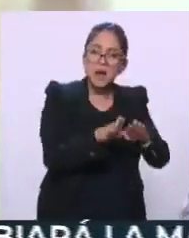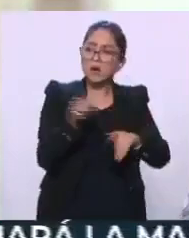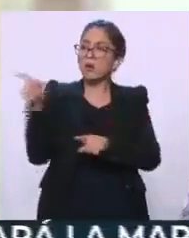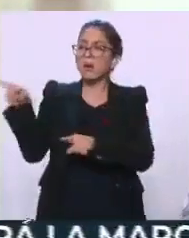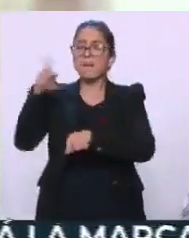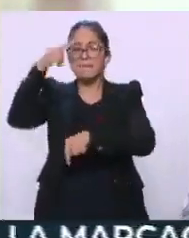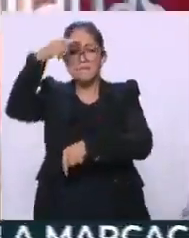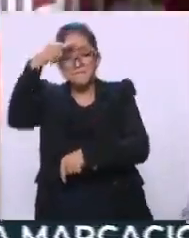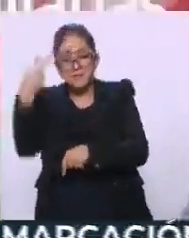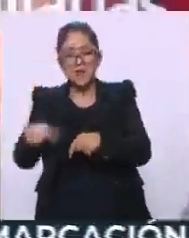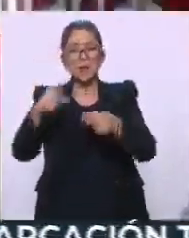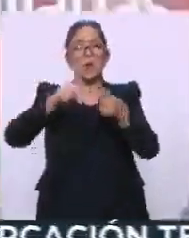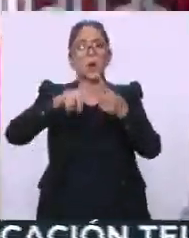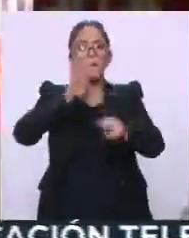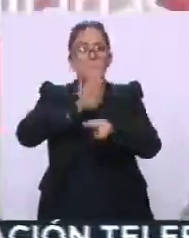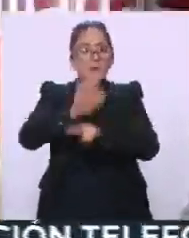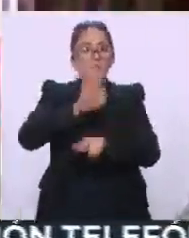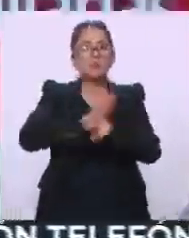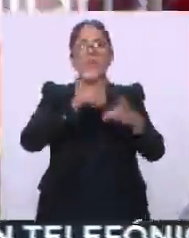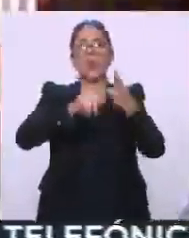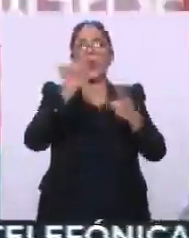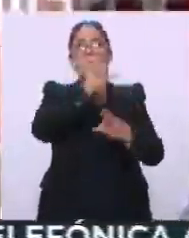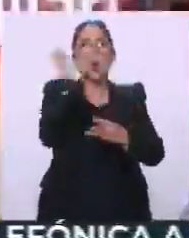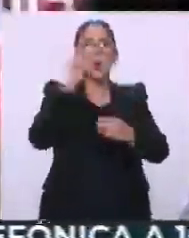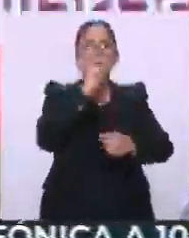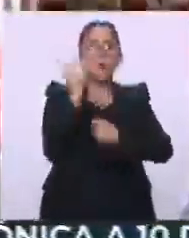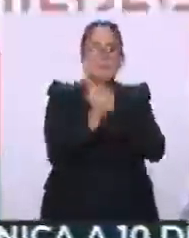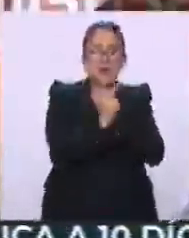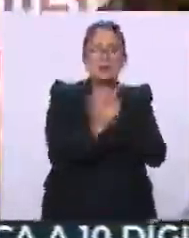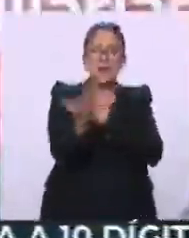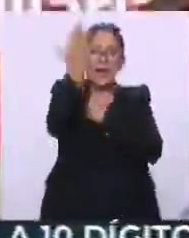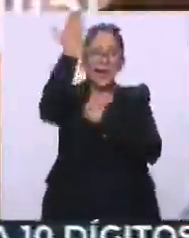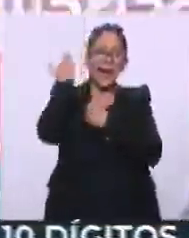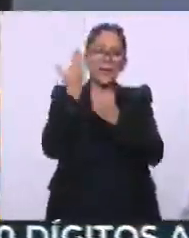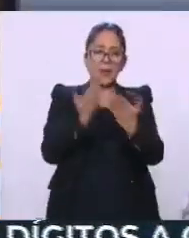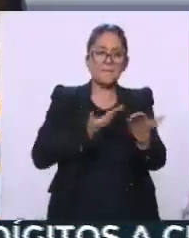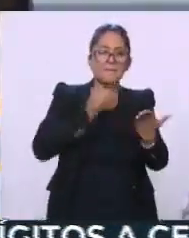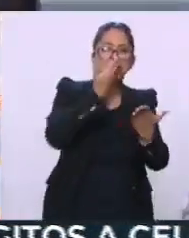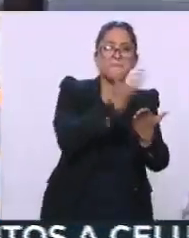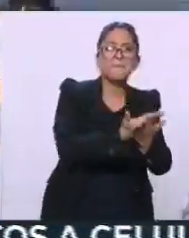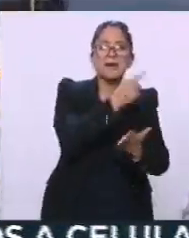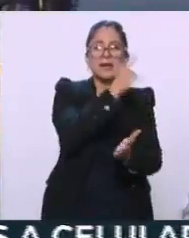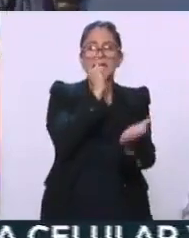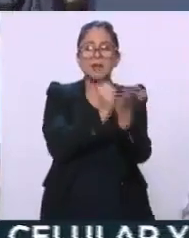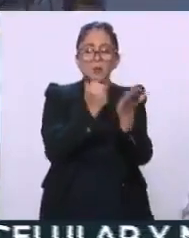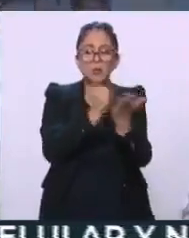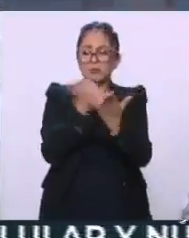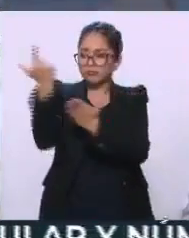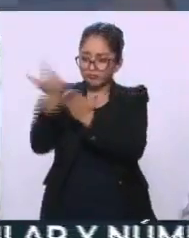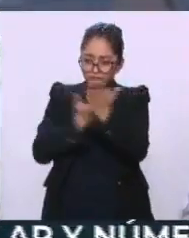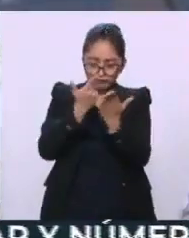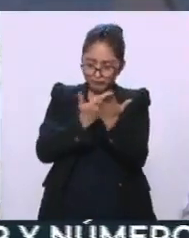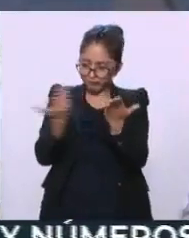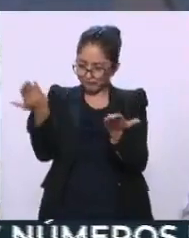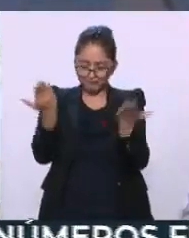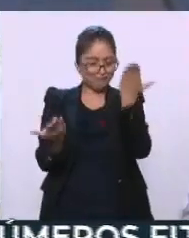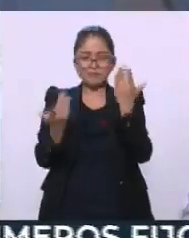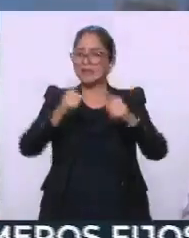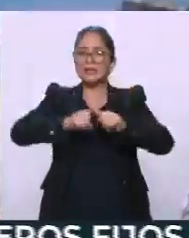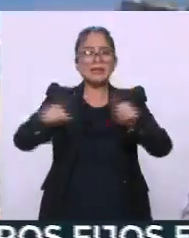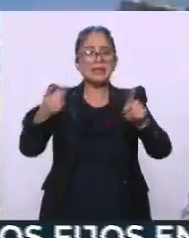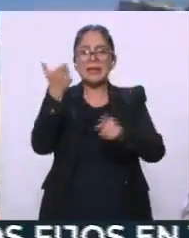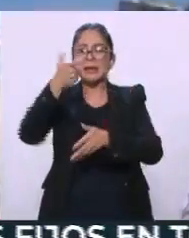Brasil y otros países, y mismos que no cuadraron con sus declaraciones fiscales. De nueva cuenta, el exdirector de Pemex se